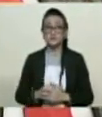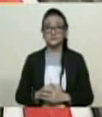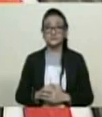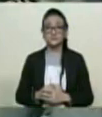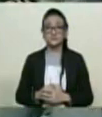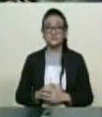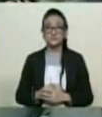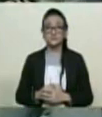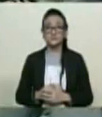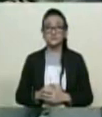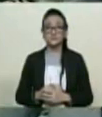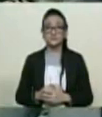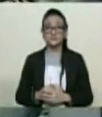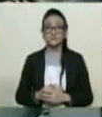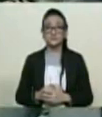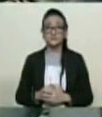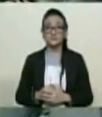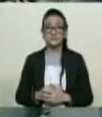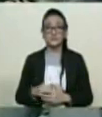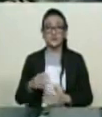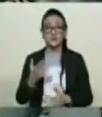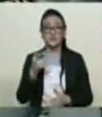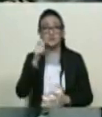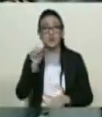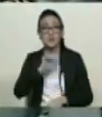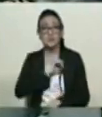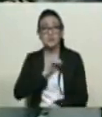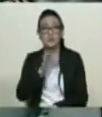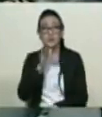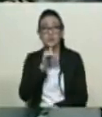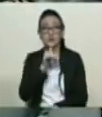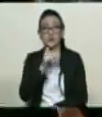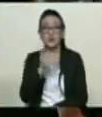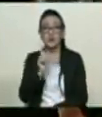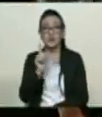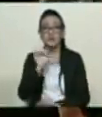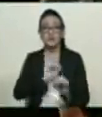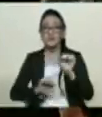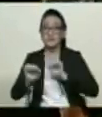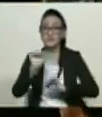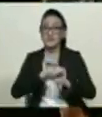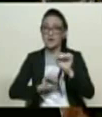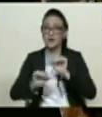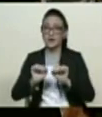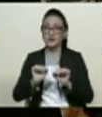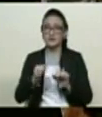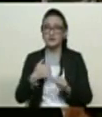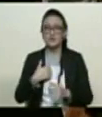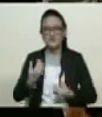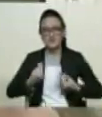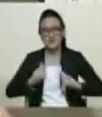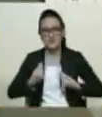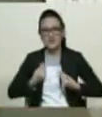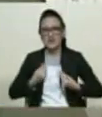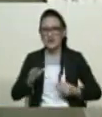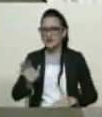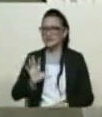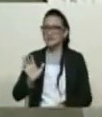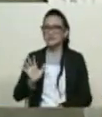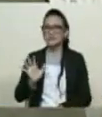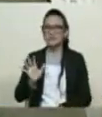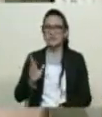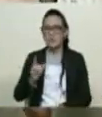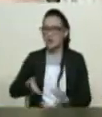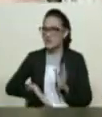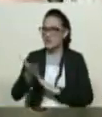en este caso, no es la que no tiene miedo, es la que defiende y dijo: defiendo con mi vida, sobre mi cadáver se van a